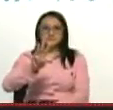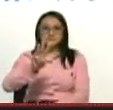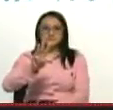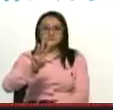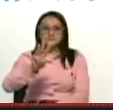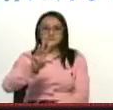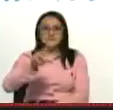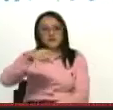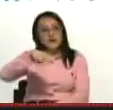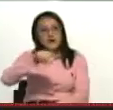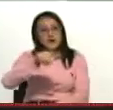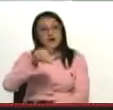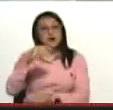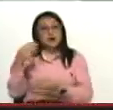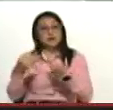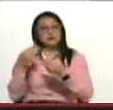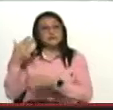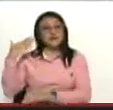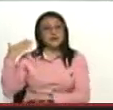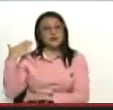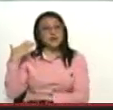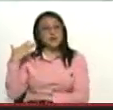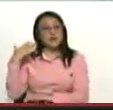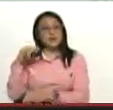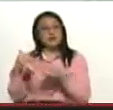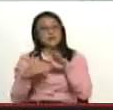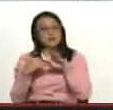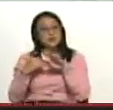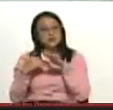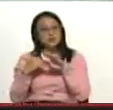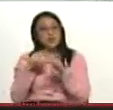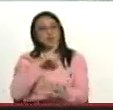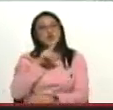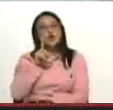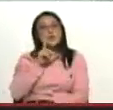fue construir una institución